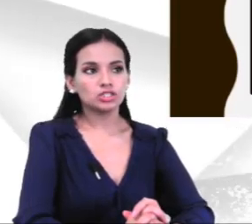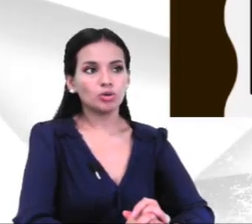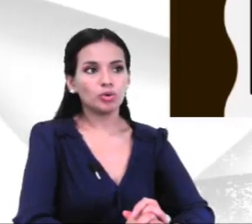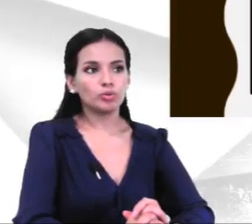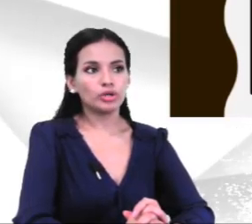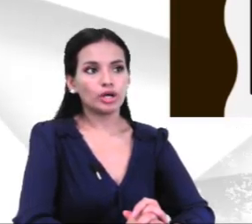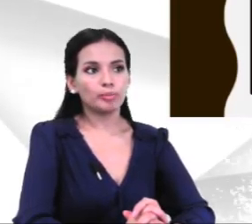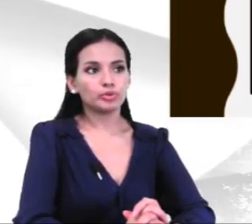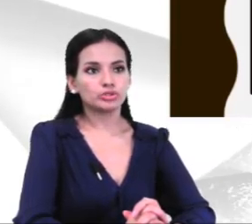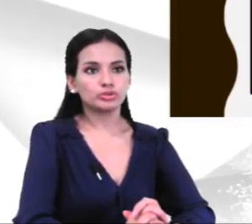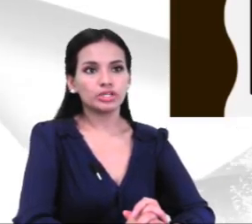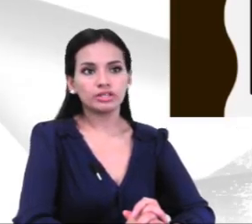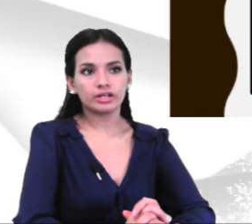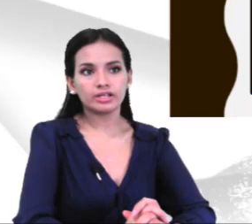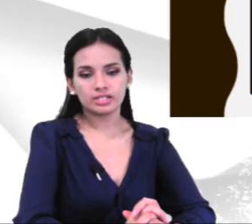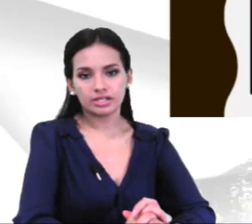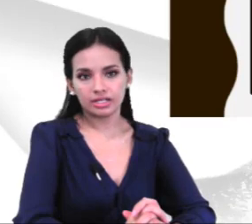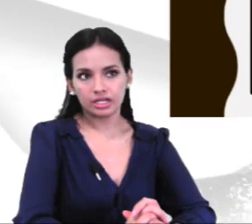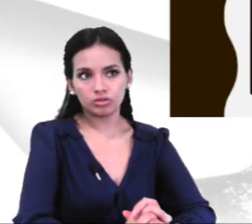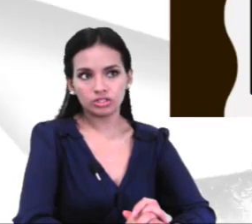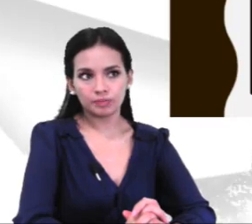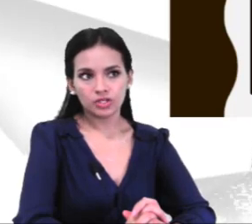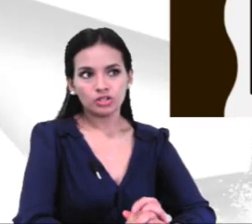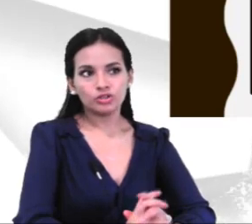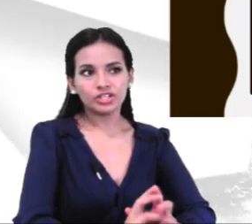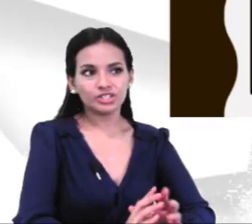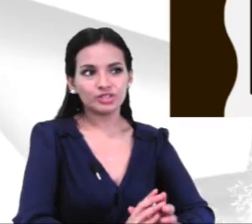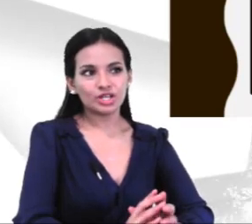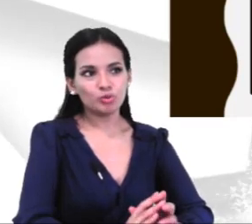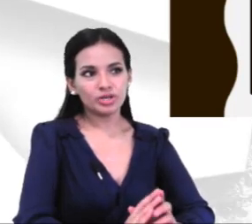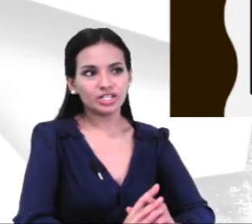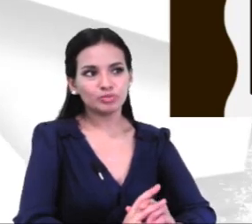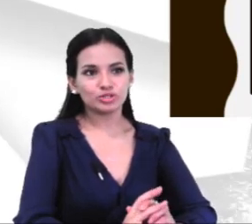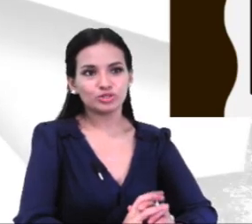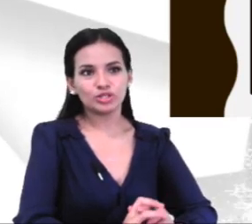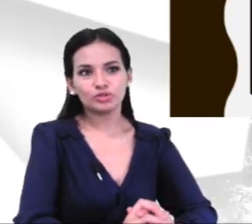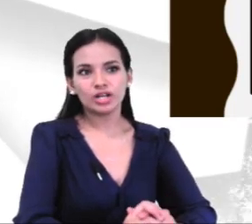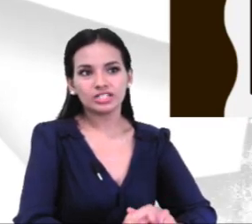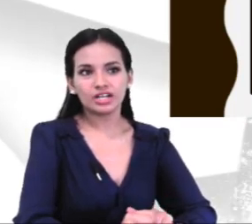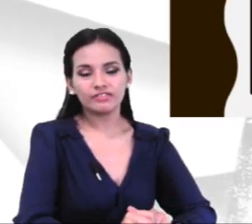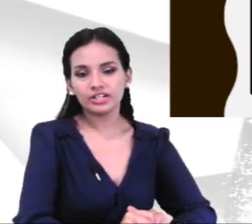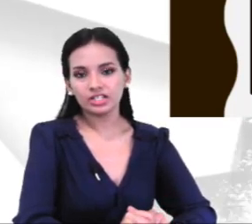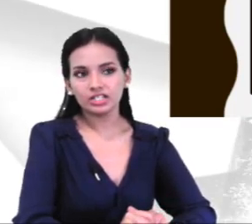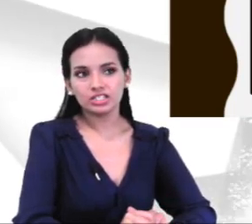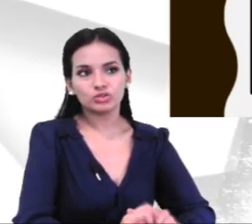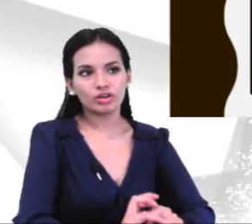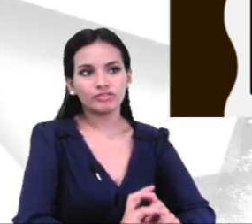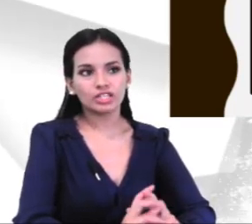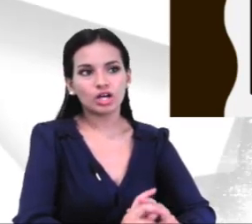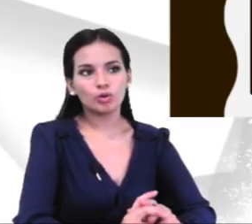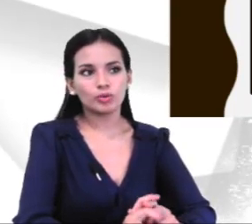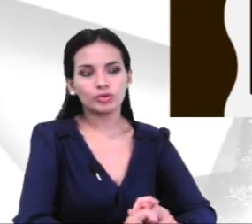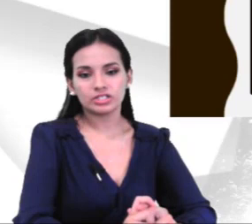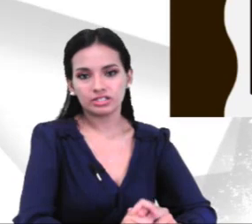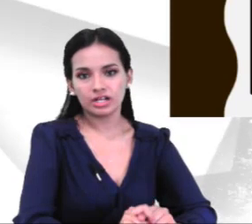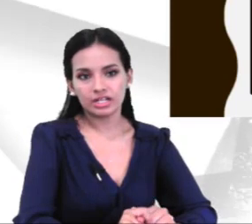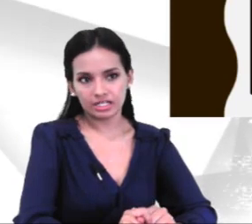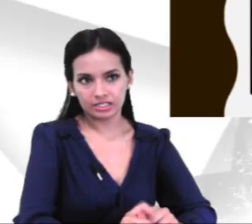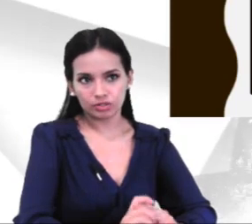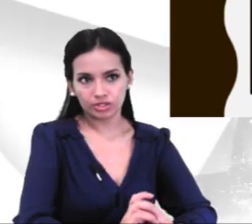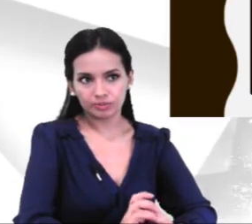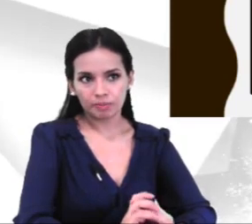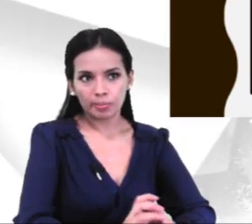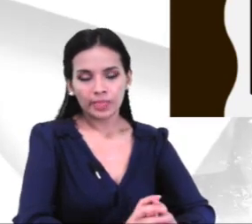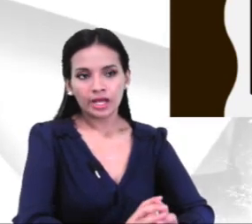así como una porción de tierra cerca de la costa donde actividades humanas y procesos naturales afectan y son afectados por lo que se da